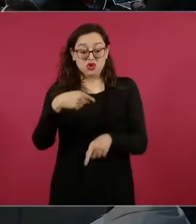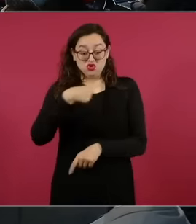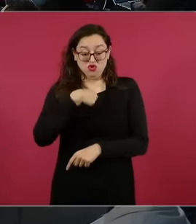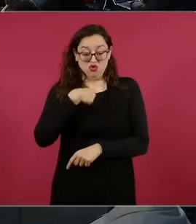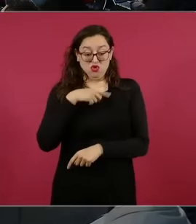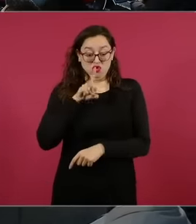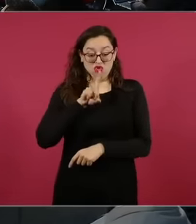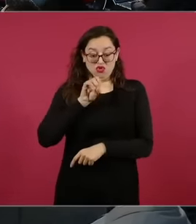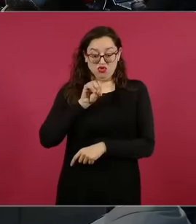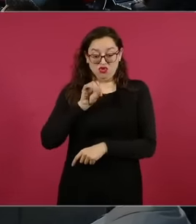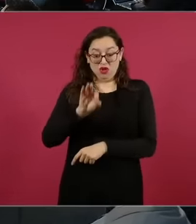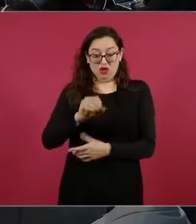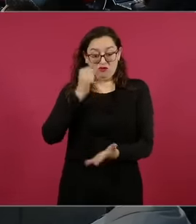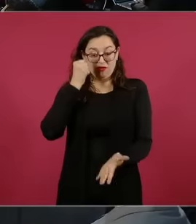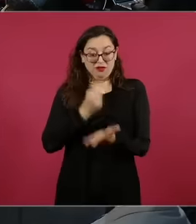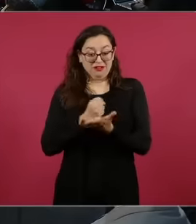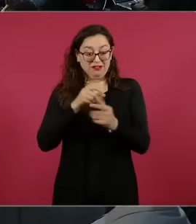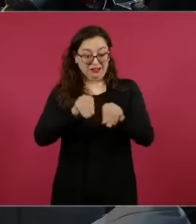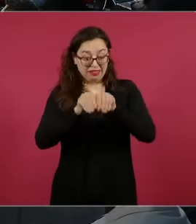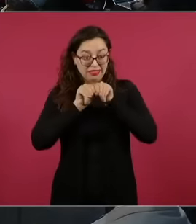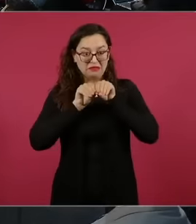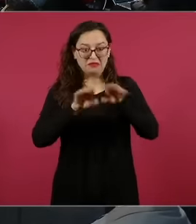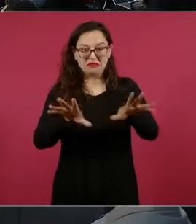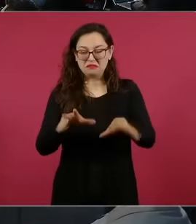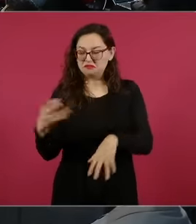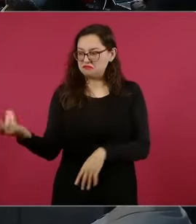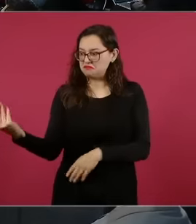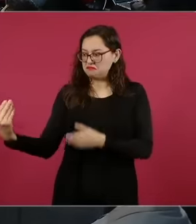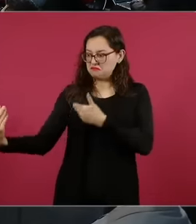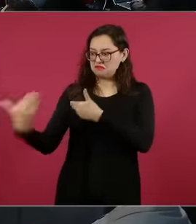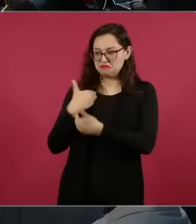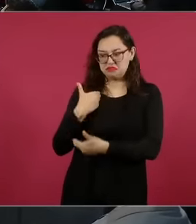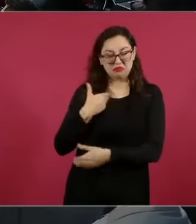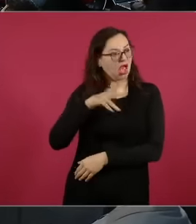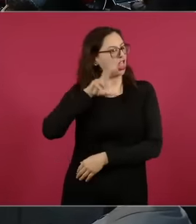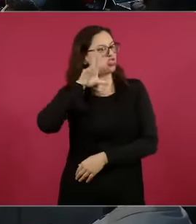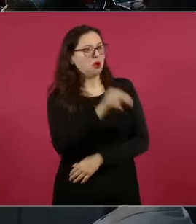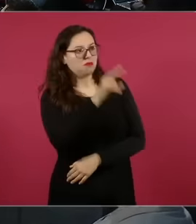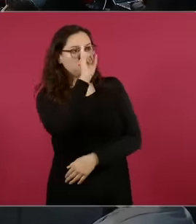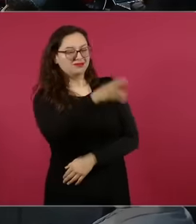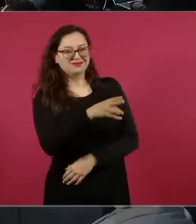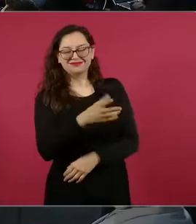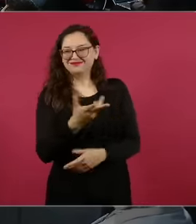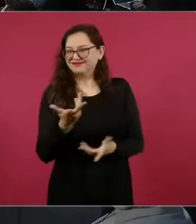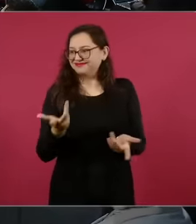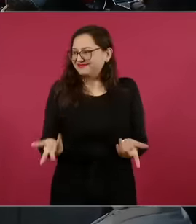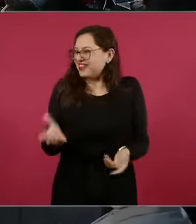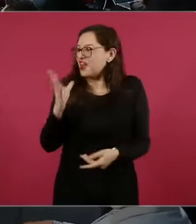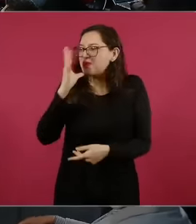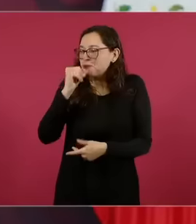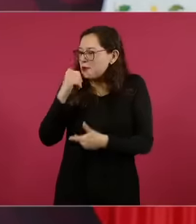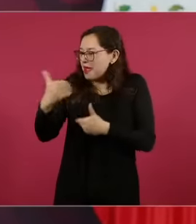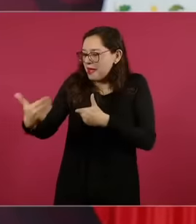la aprobación de la ley de la reforma constitucional en materia